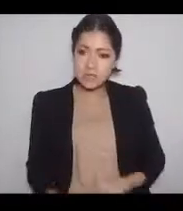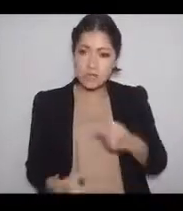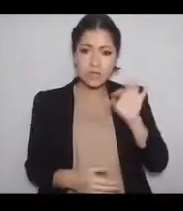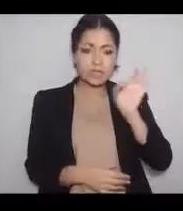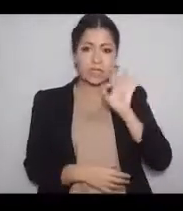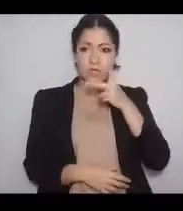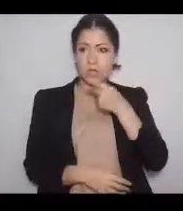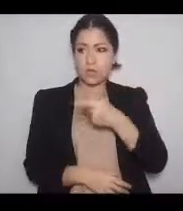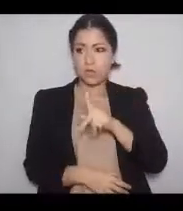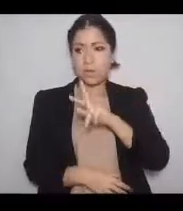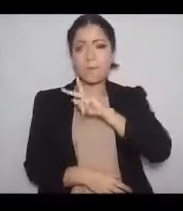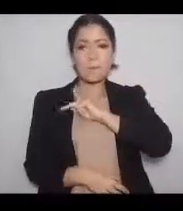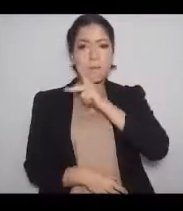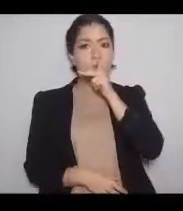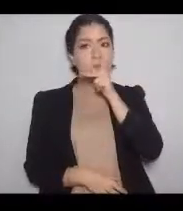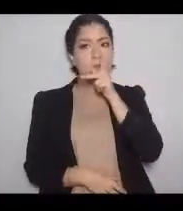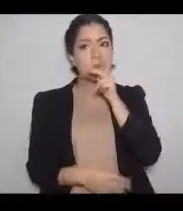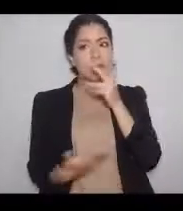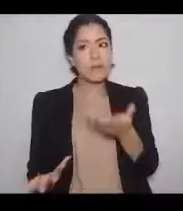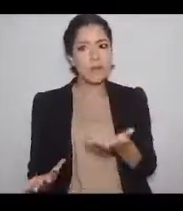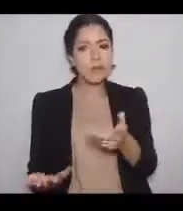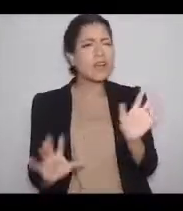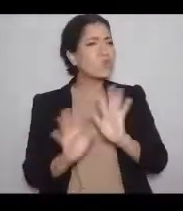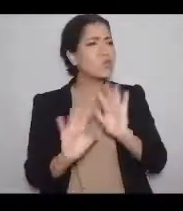No quise ser tu padre.